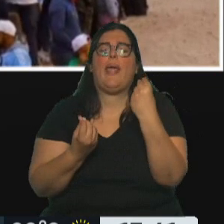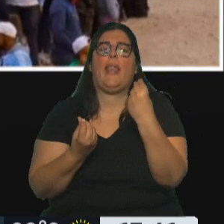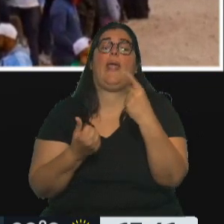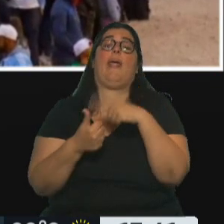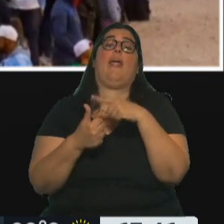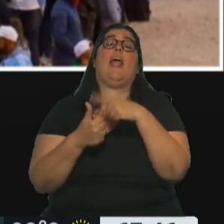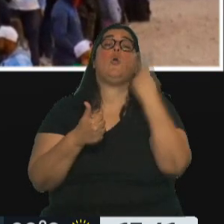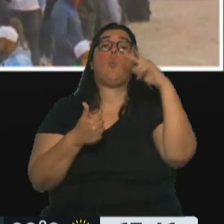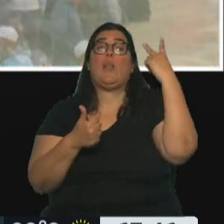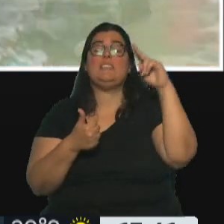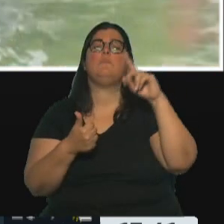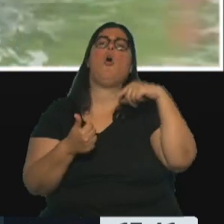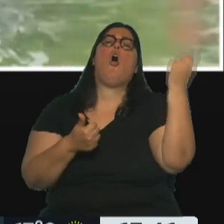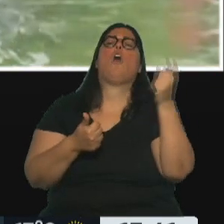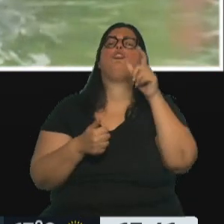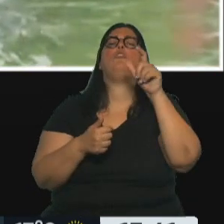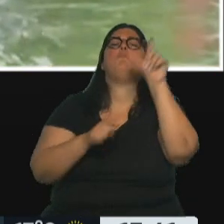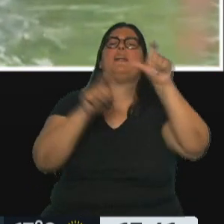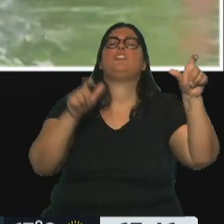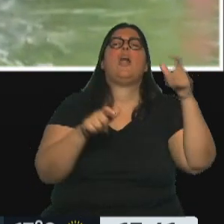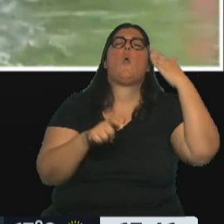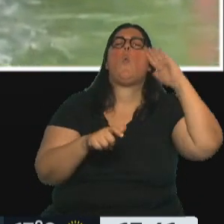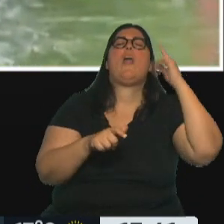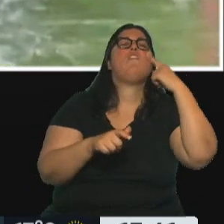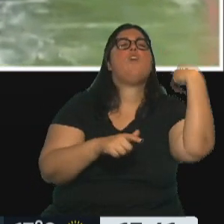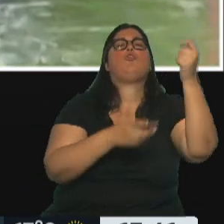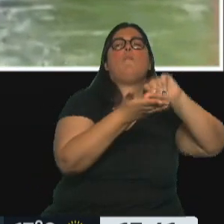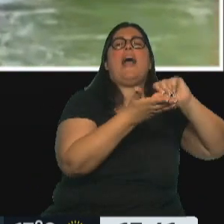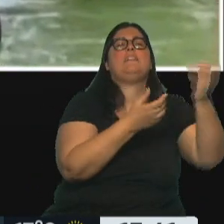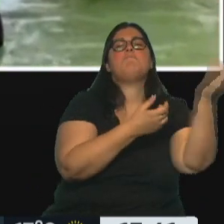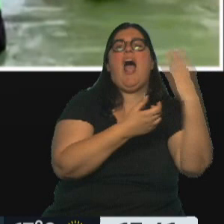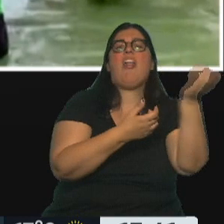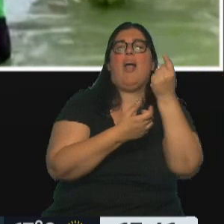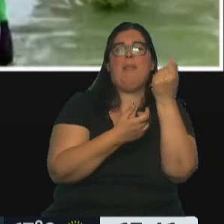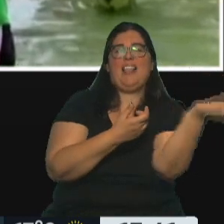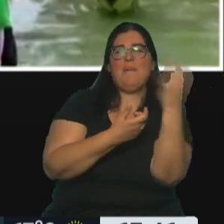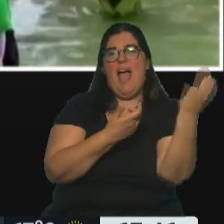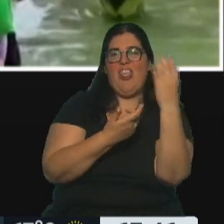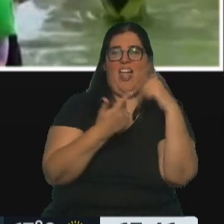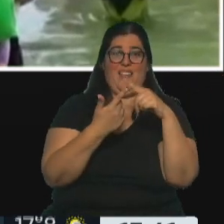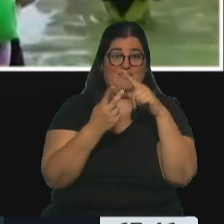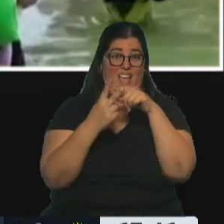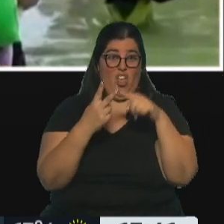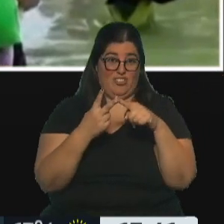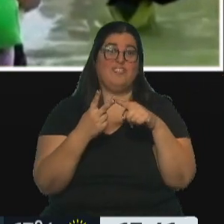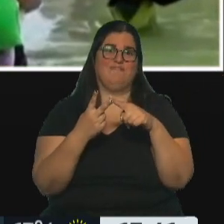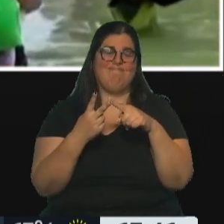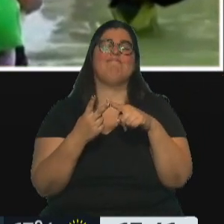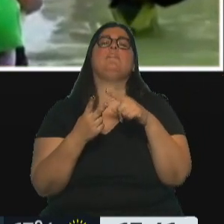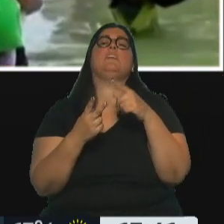remesas, digamos, ¿no? O sea, entonces, justamente de los cubanos que se fueron. El turismo, mira, antes de la pandemia,